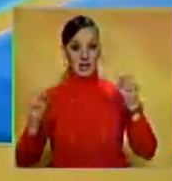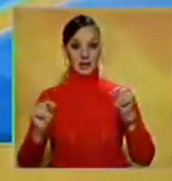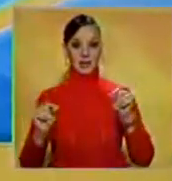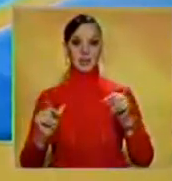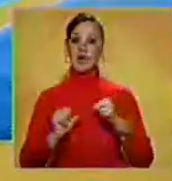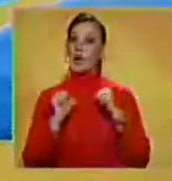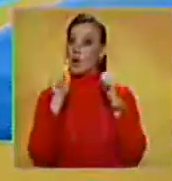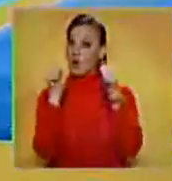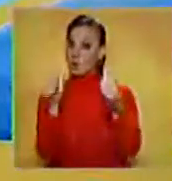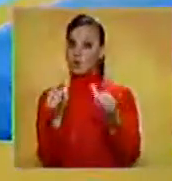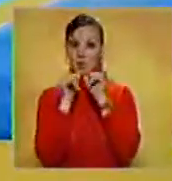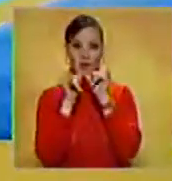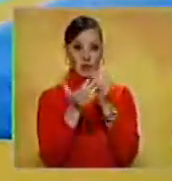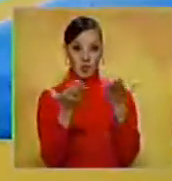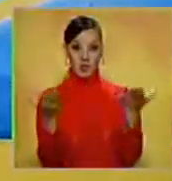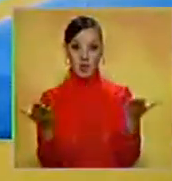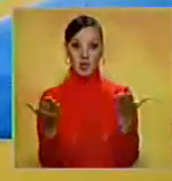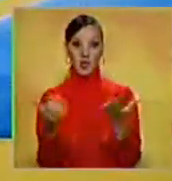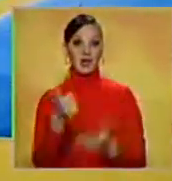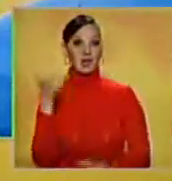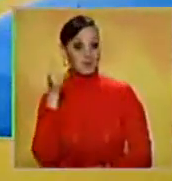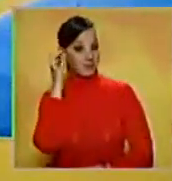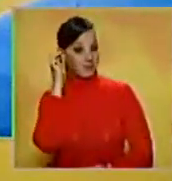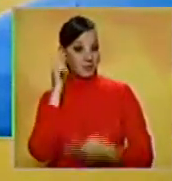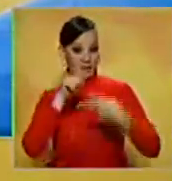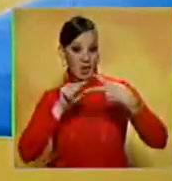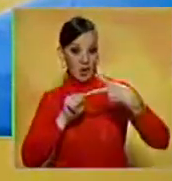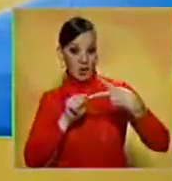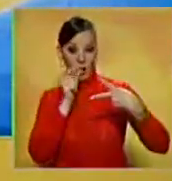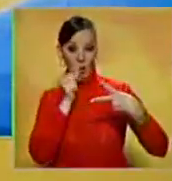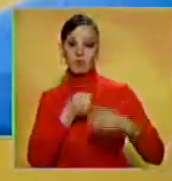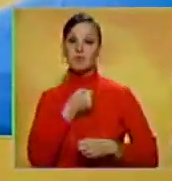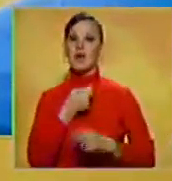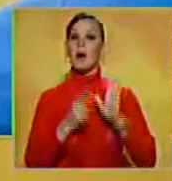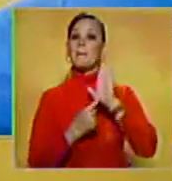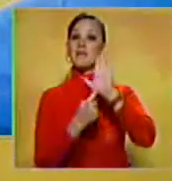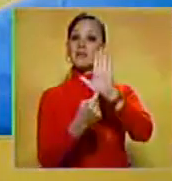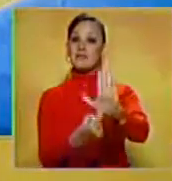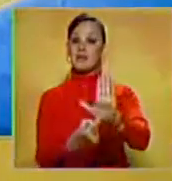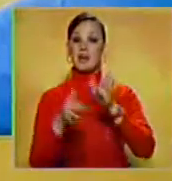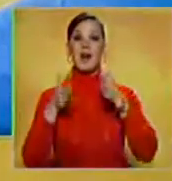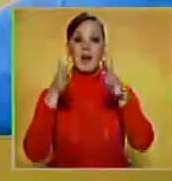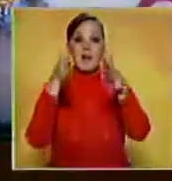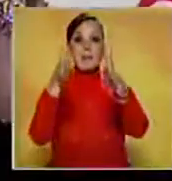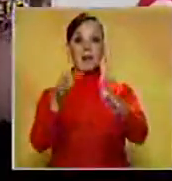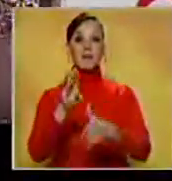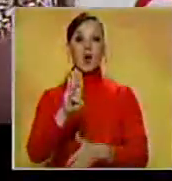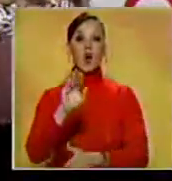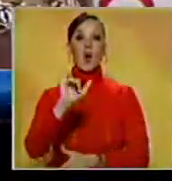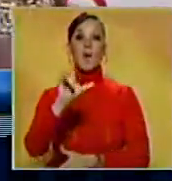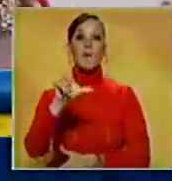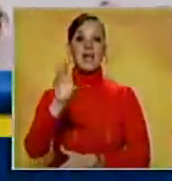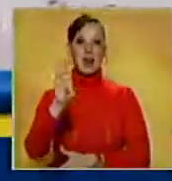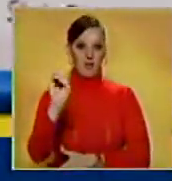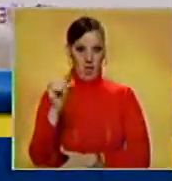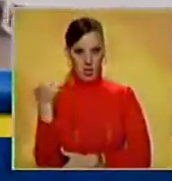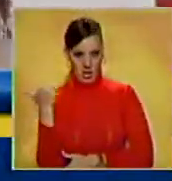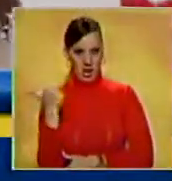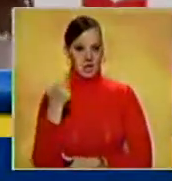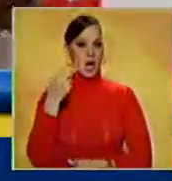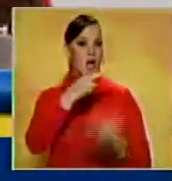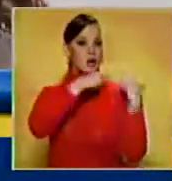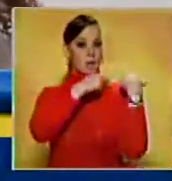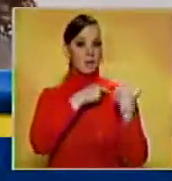Y comenzamos informándoles que Gaby Espino y Pedro Fernández presentarán los premios Billboard Latinos. La actriz y animadora venezolana